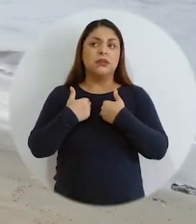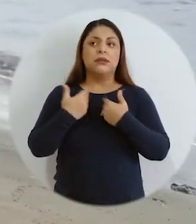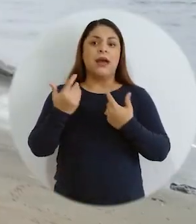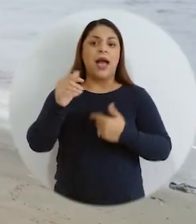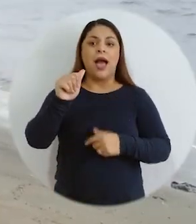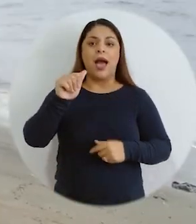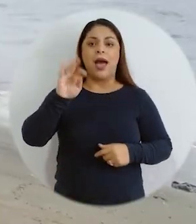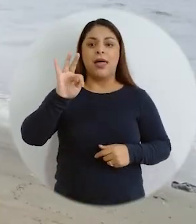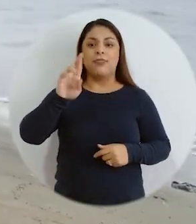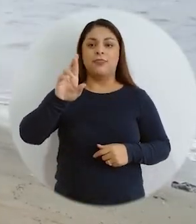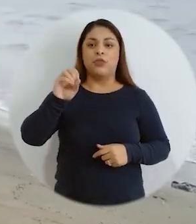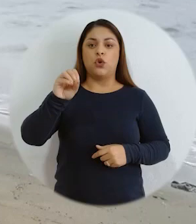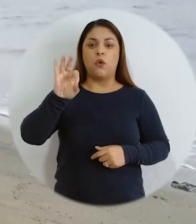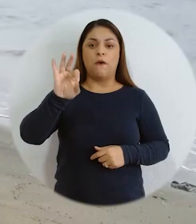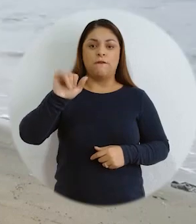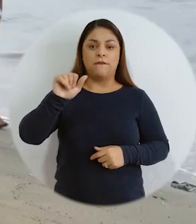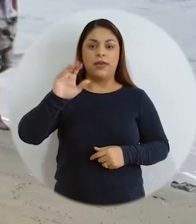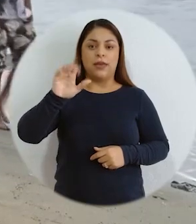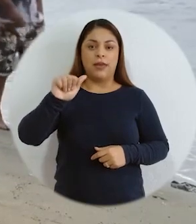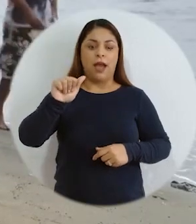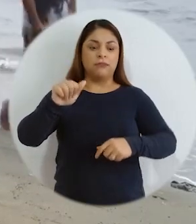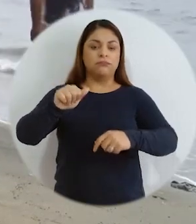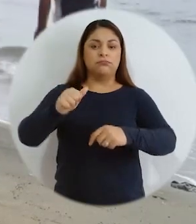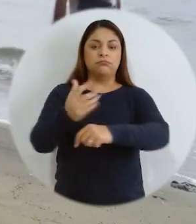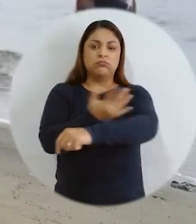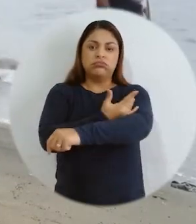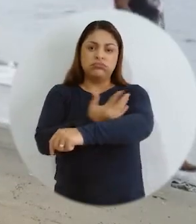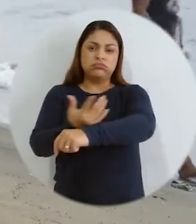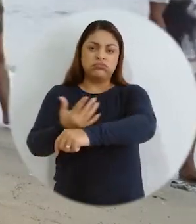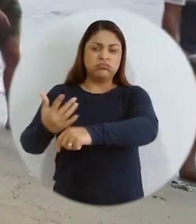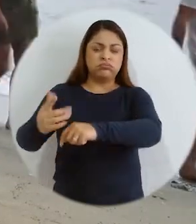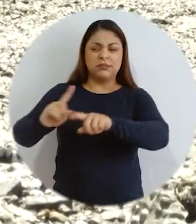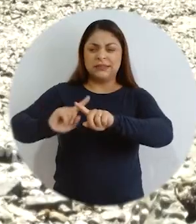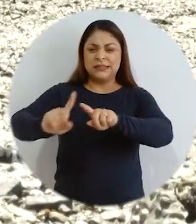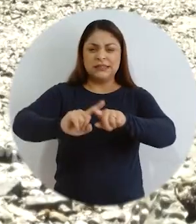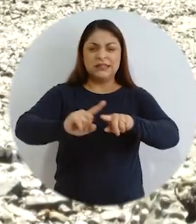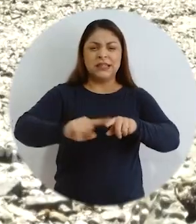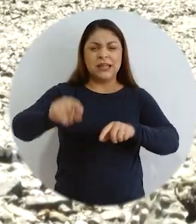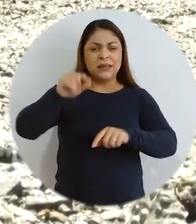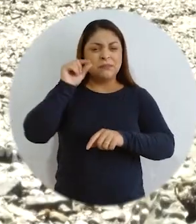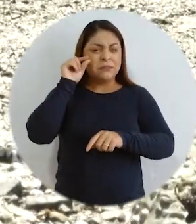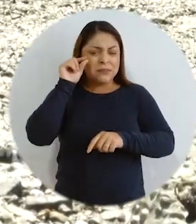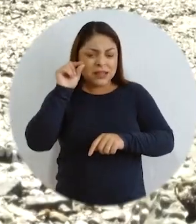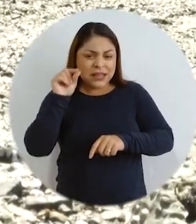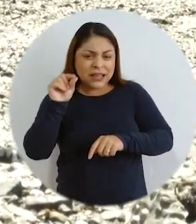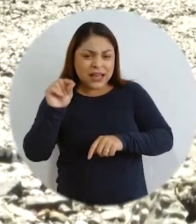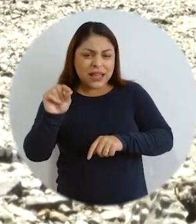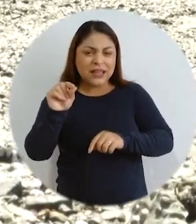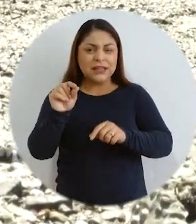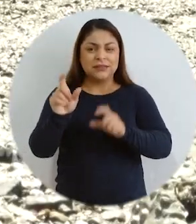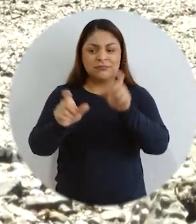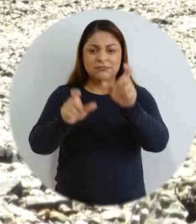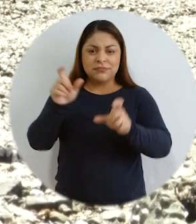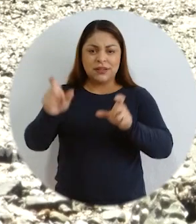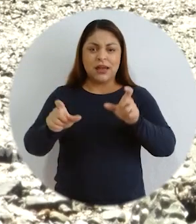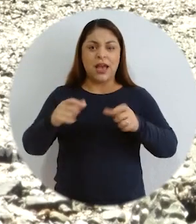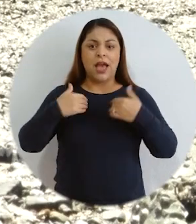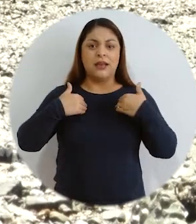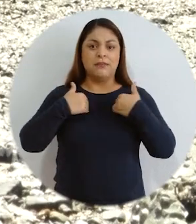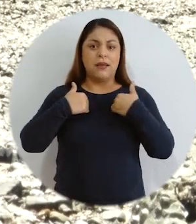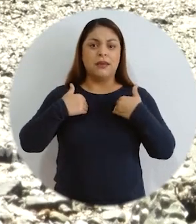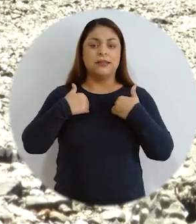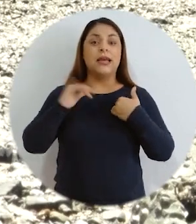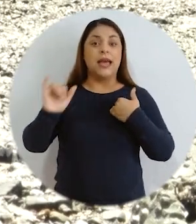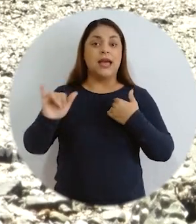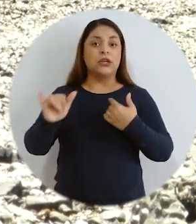cadena trófica, es decir, cómo las diferentes especies, ¿verdad?, desde las más pequeñas, microscópicas, que sirven de la